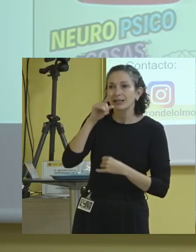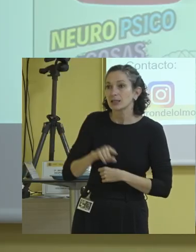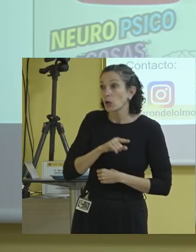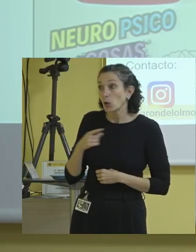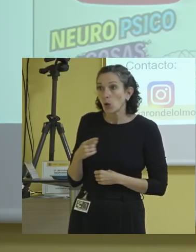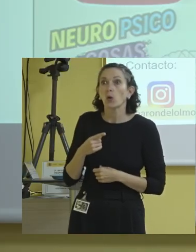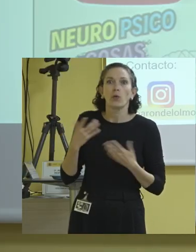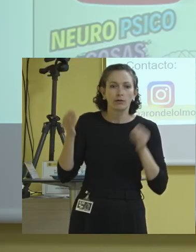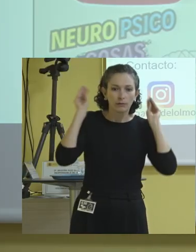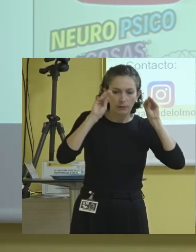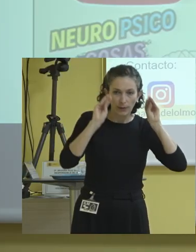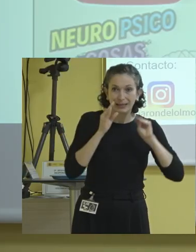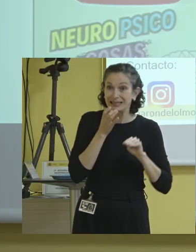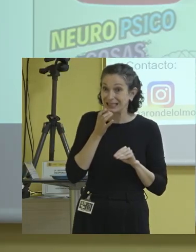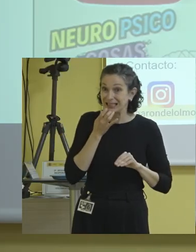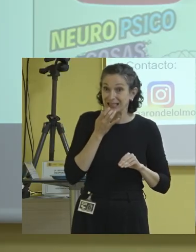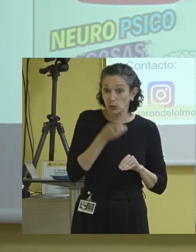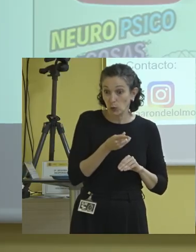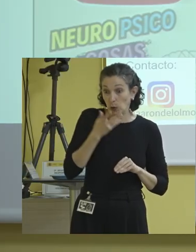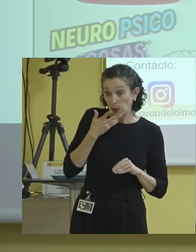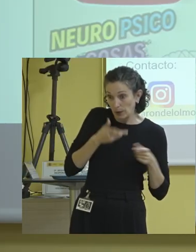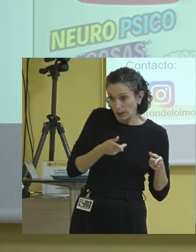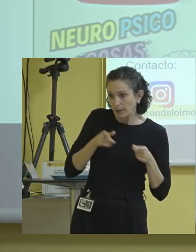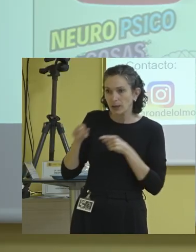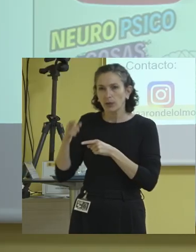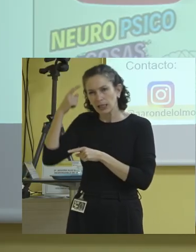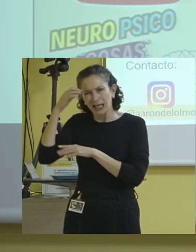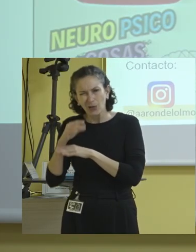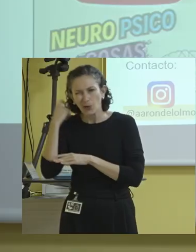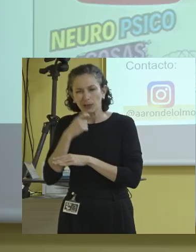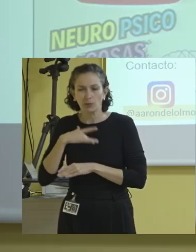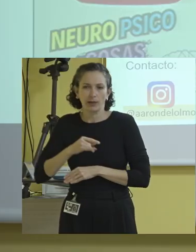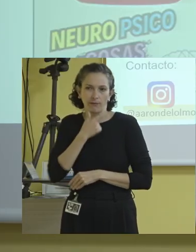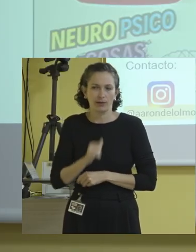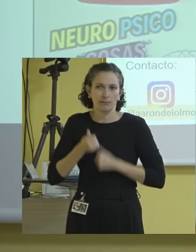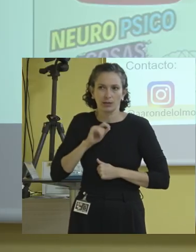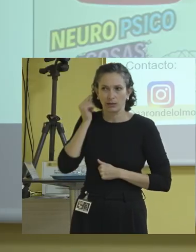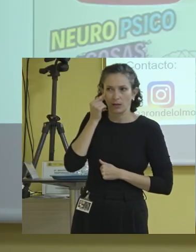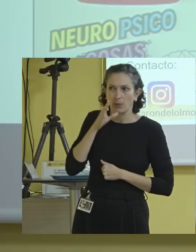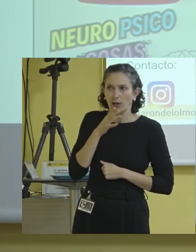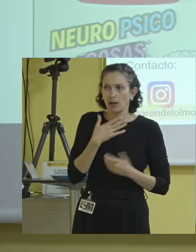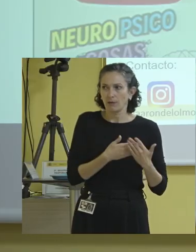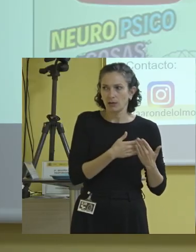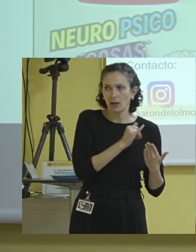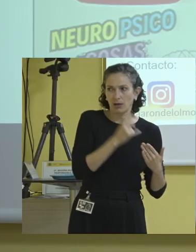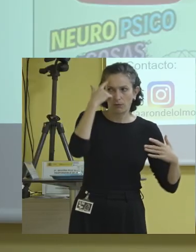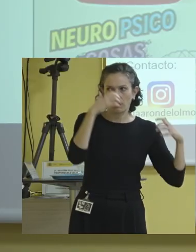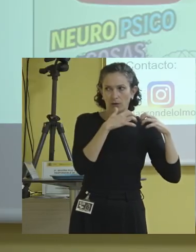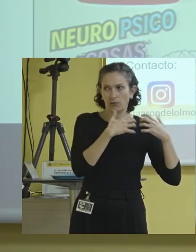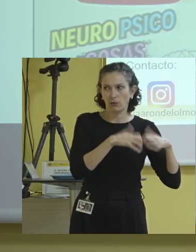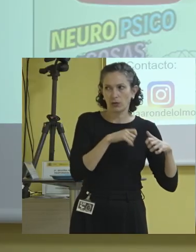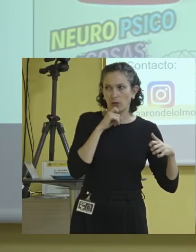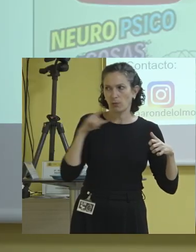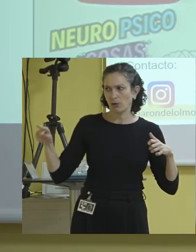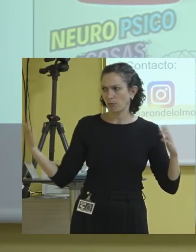vas a desenmascarar más fácilmente algunos elementos que son neuromitos, porque chocan realmente con la evidencia disponible sobre cómo funciona un cerebro. Entonces, cuando te